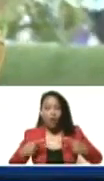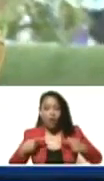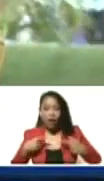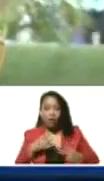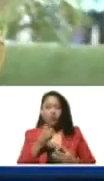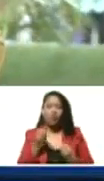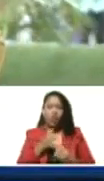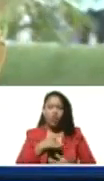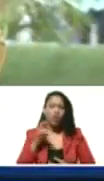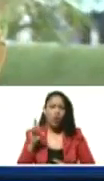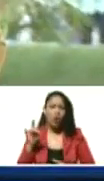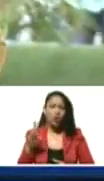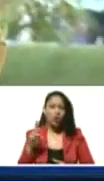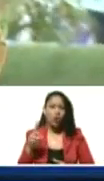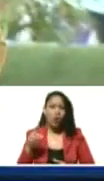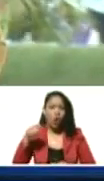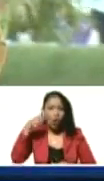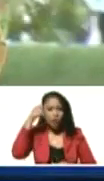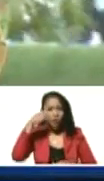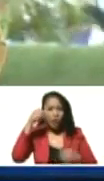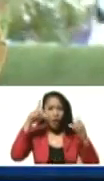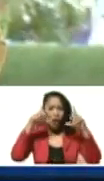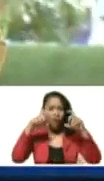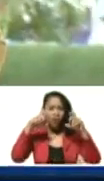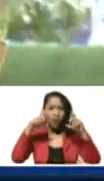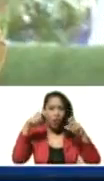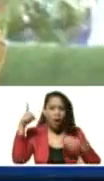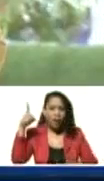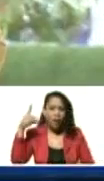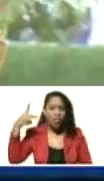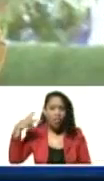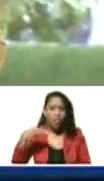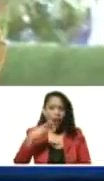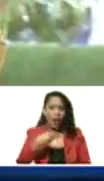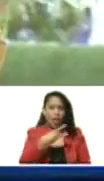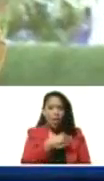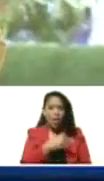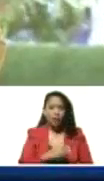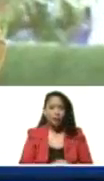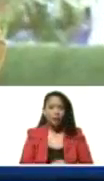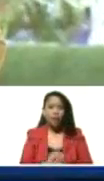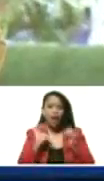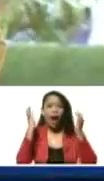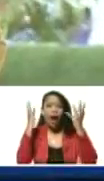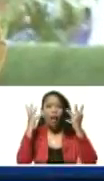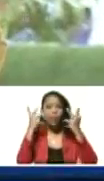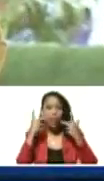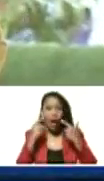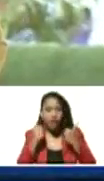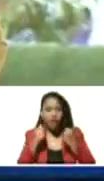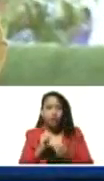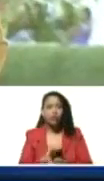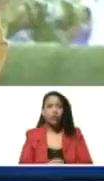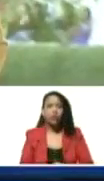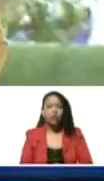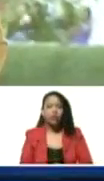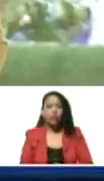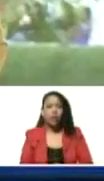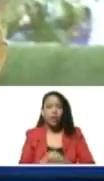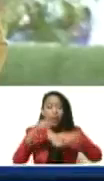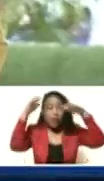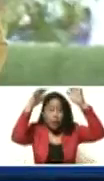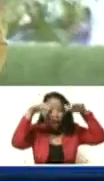doloroso las imágenes en Tejería, en El Castaño. Y la